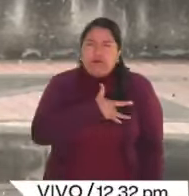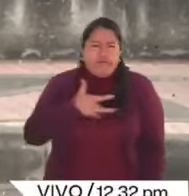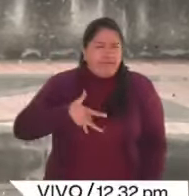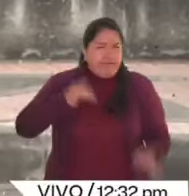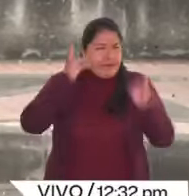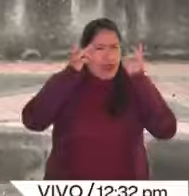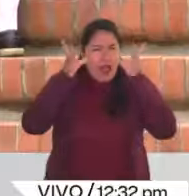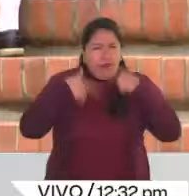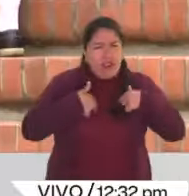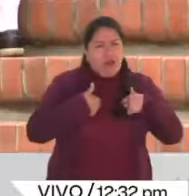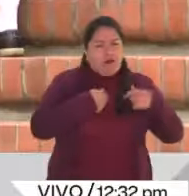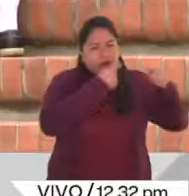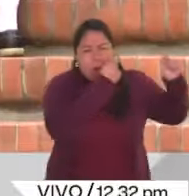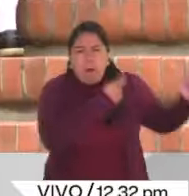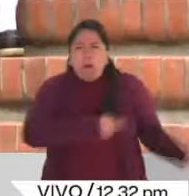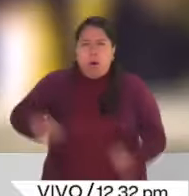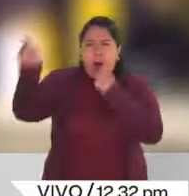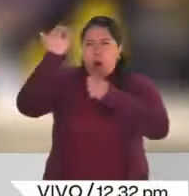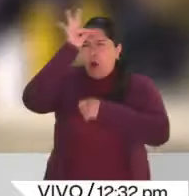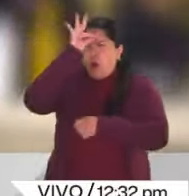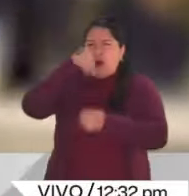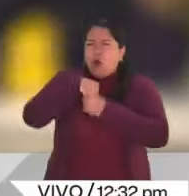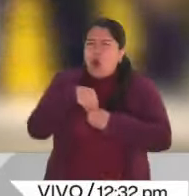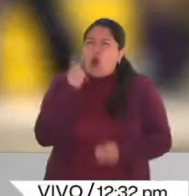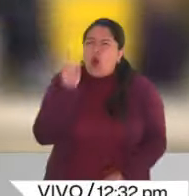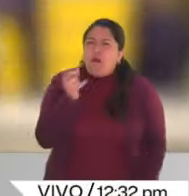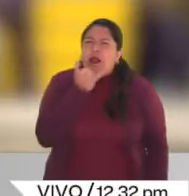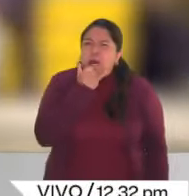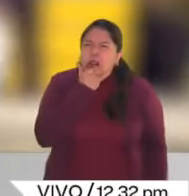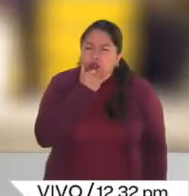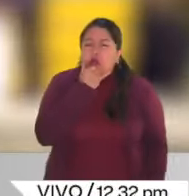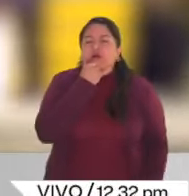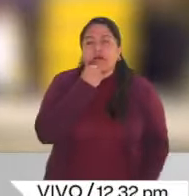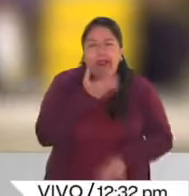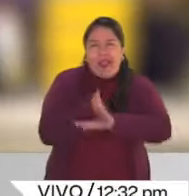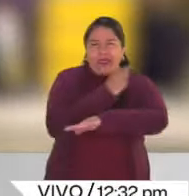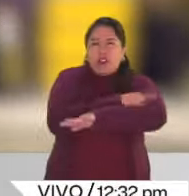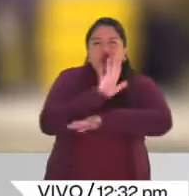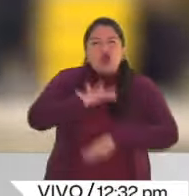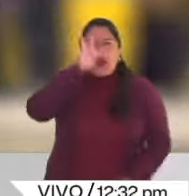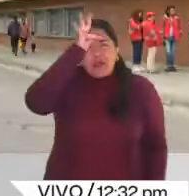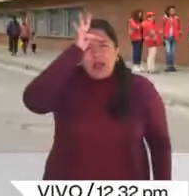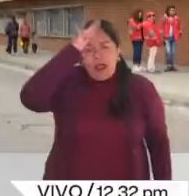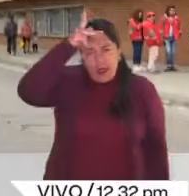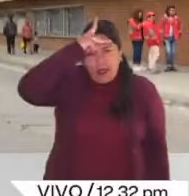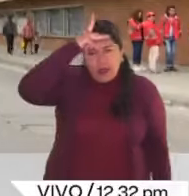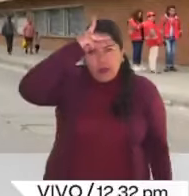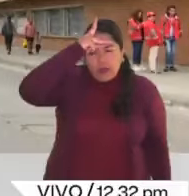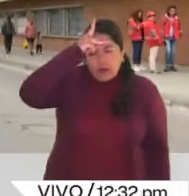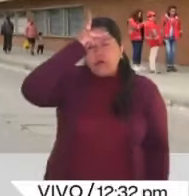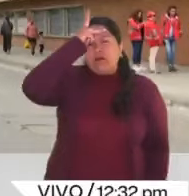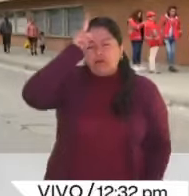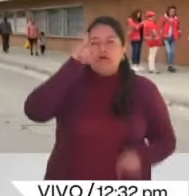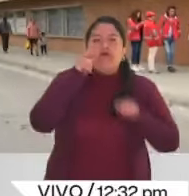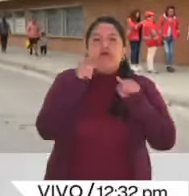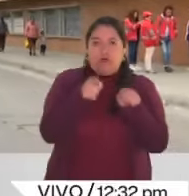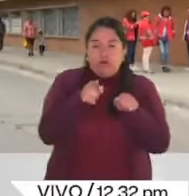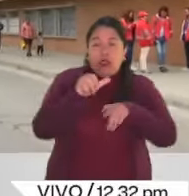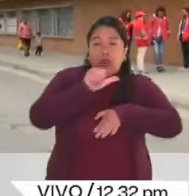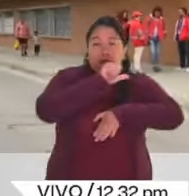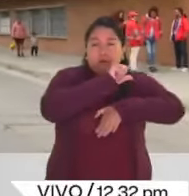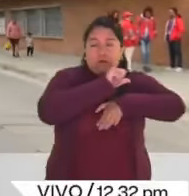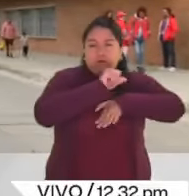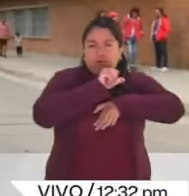trasladado hasta este centro médico luego de que pasara las últimas horas en el hospital de Kennedy, en donde inicialmente le hicieron una